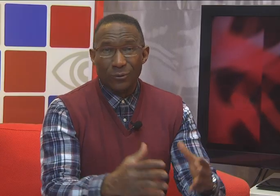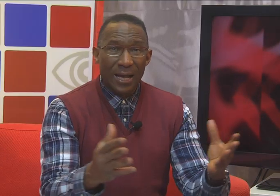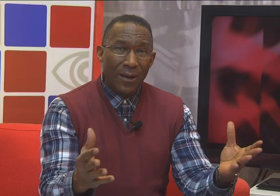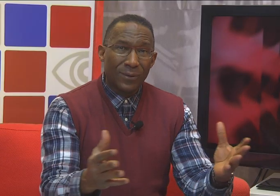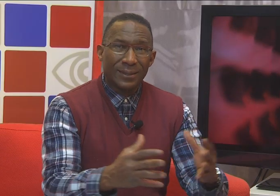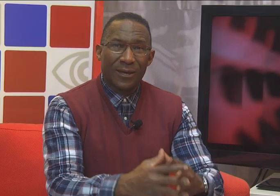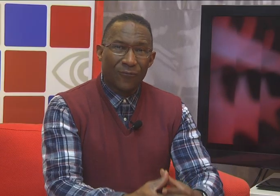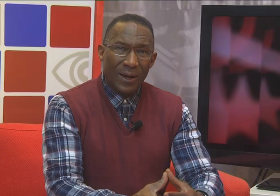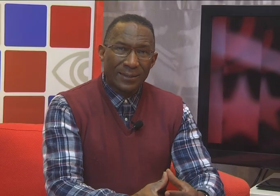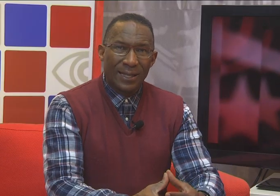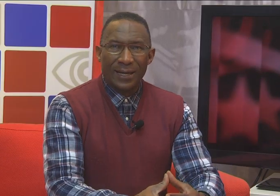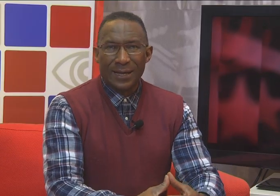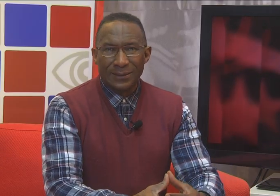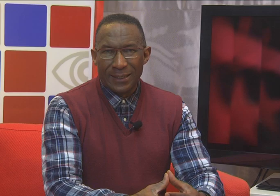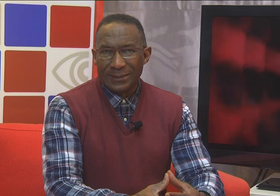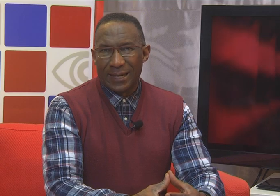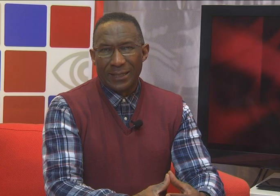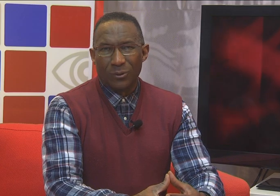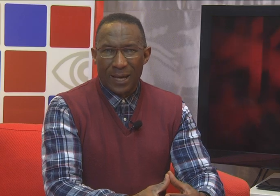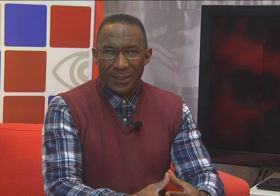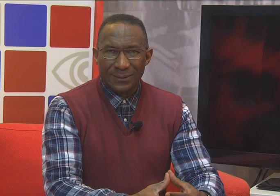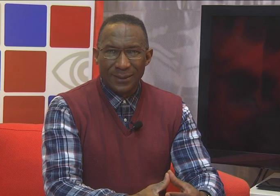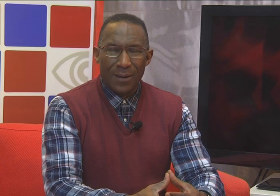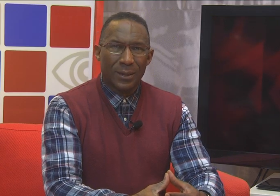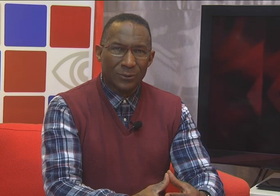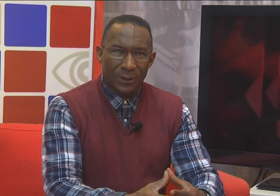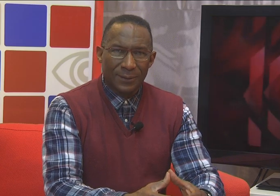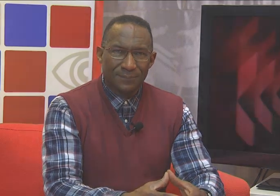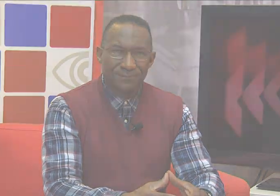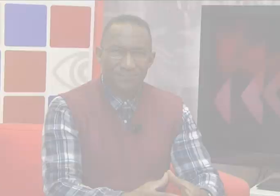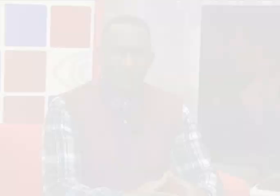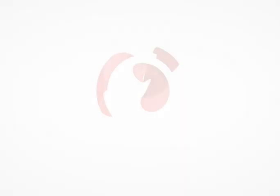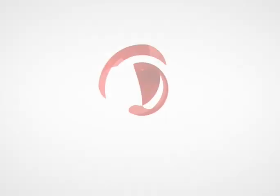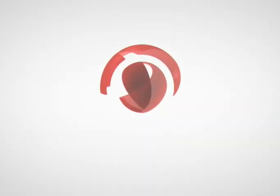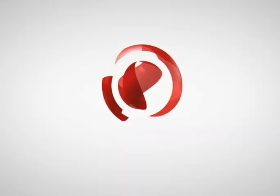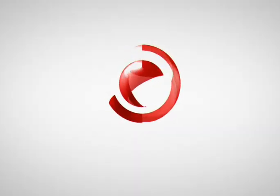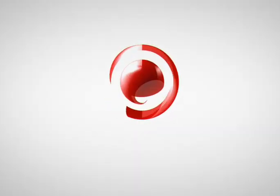que nos hablen de falta de garantías electorales en Venezuela.